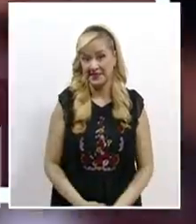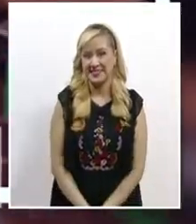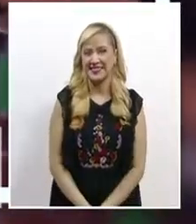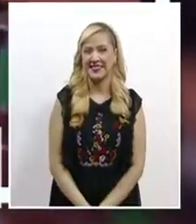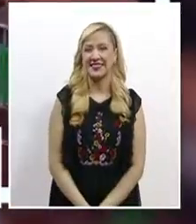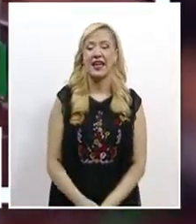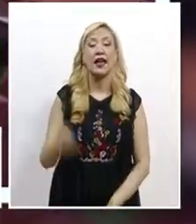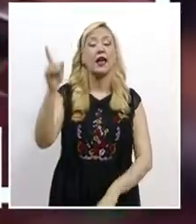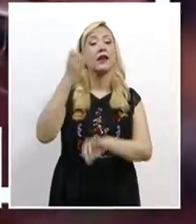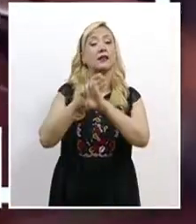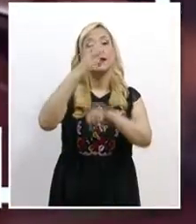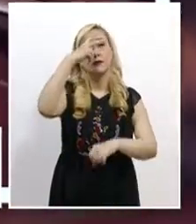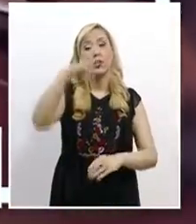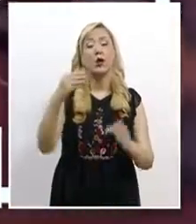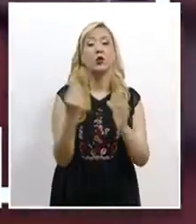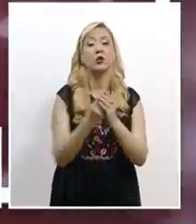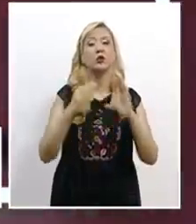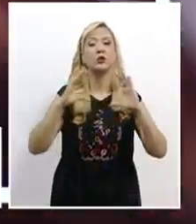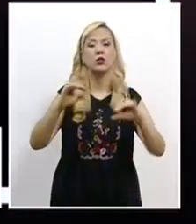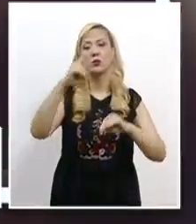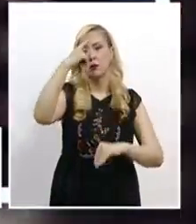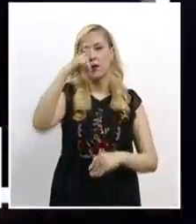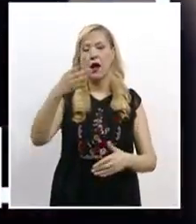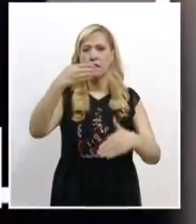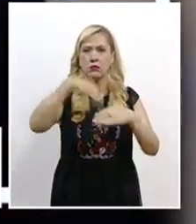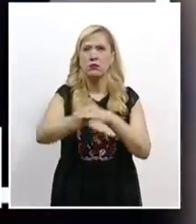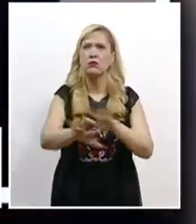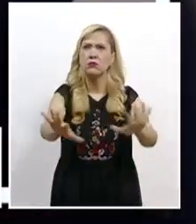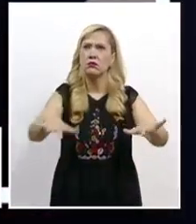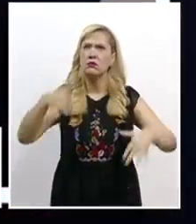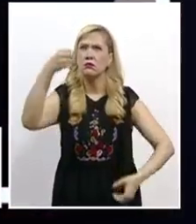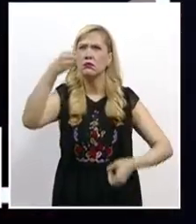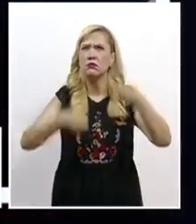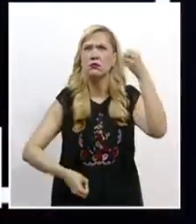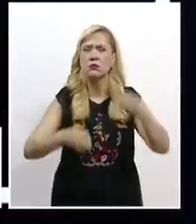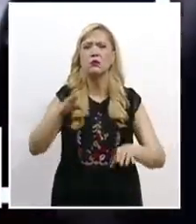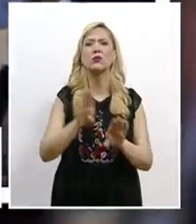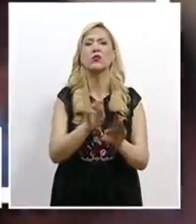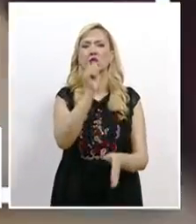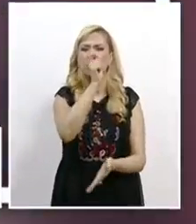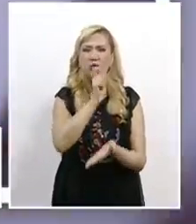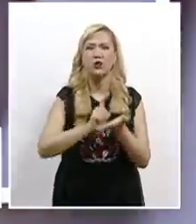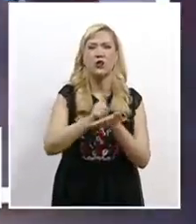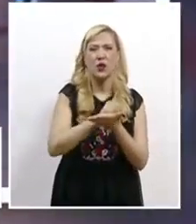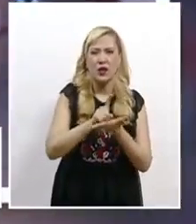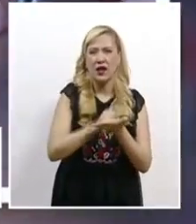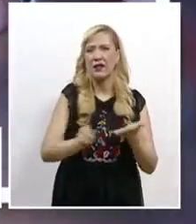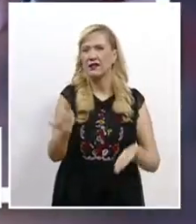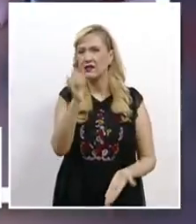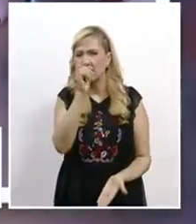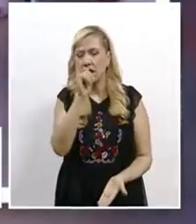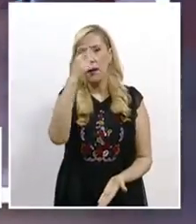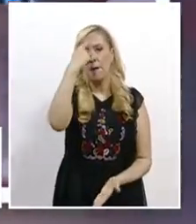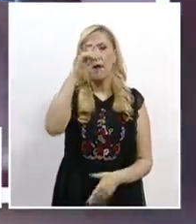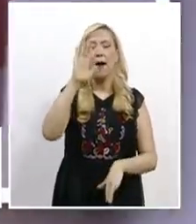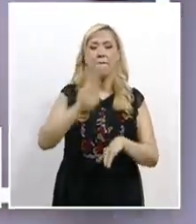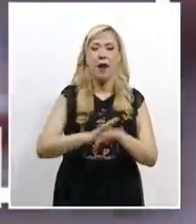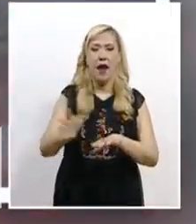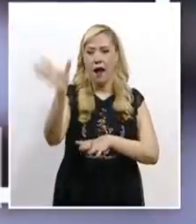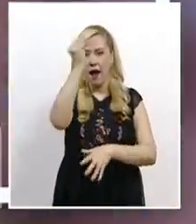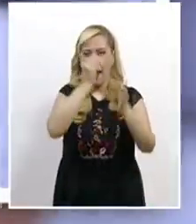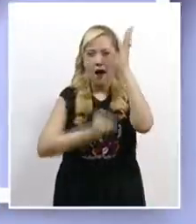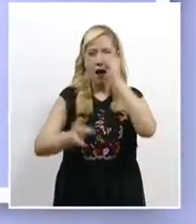México se llevó a cabo el taller de audiencias de los tribunales de tratamientos de adicciones para reforzar los conocimientos y